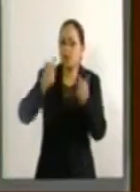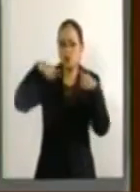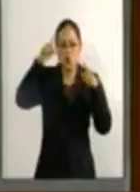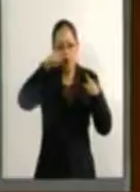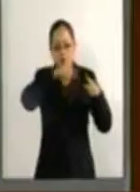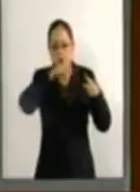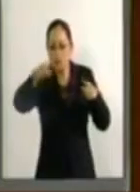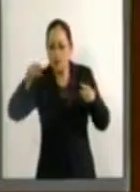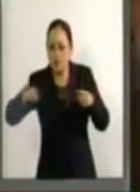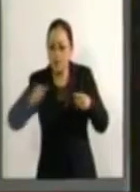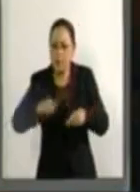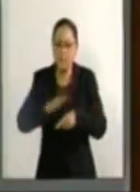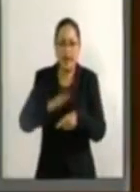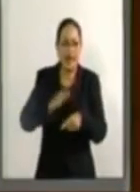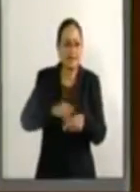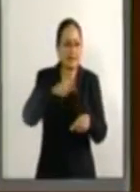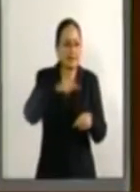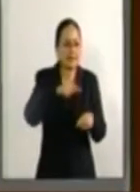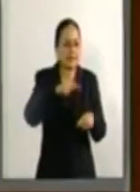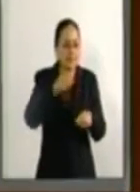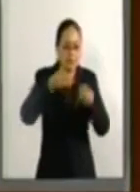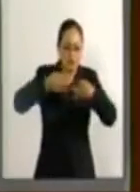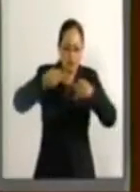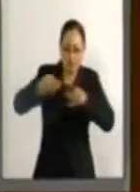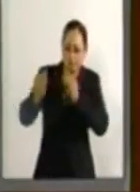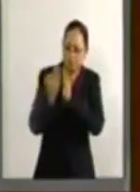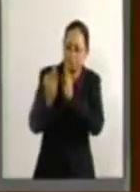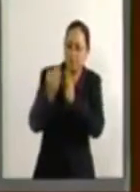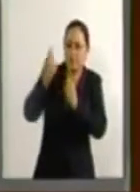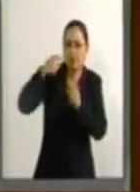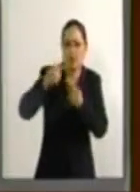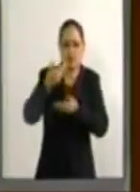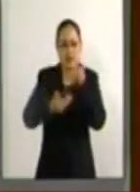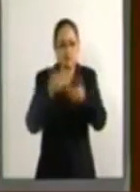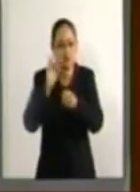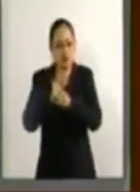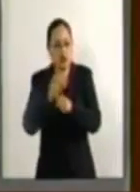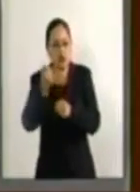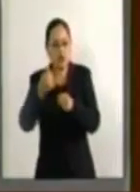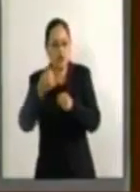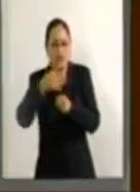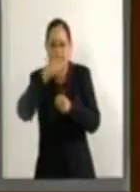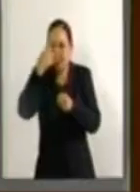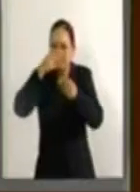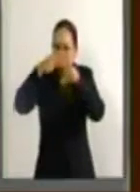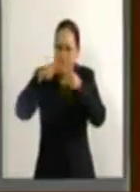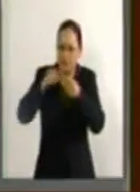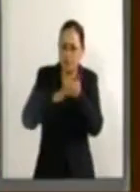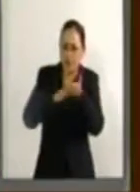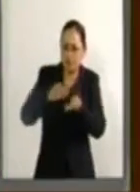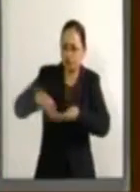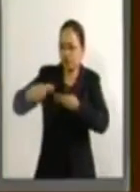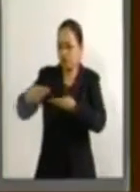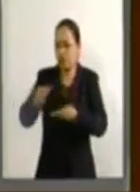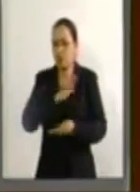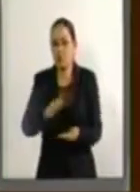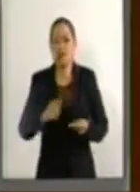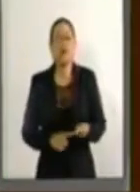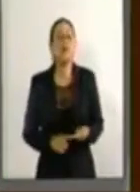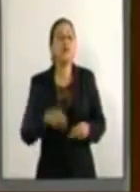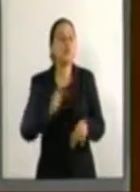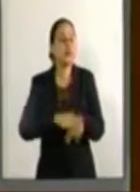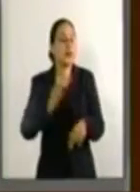móviles para ofrecer servicios integrales de protección y documentación. Por supuesto que un mayor